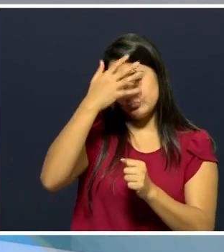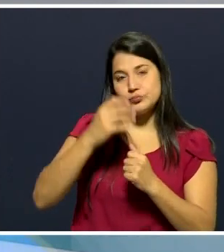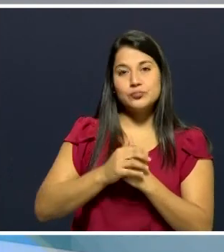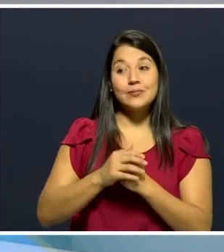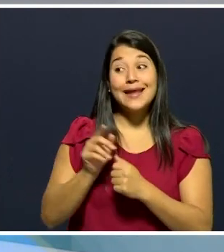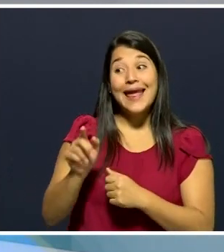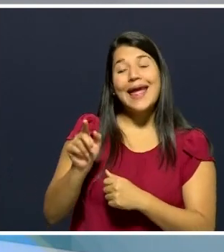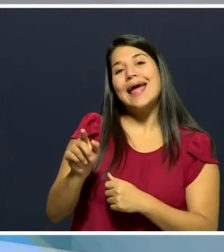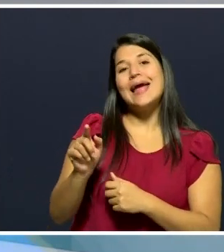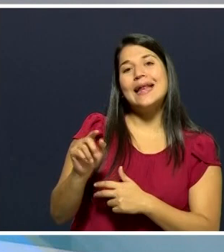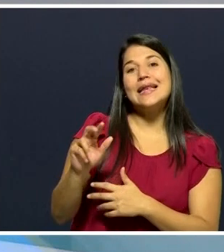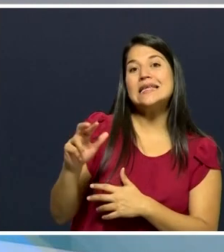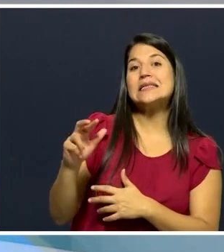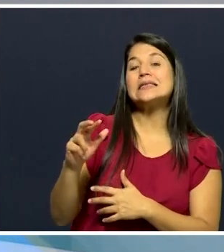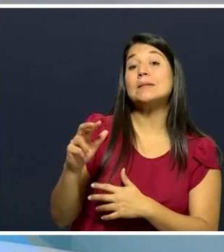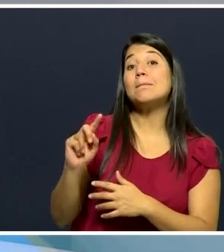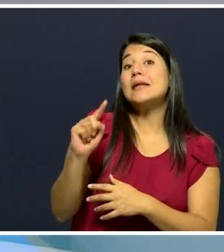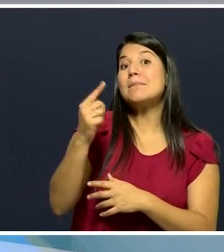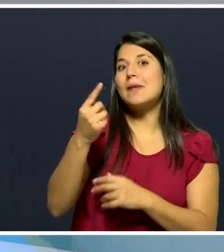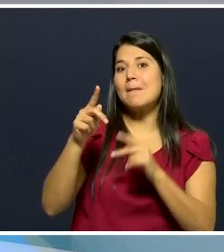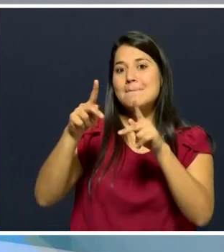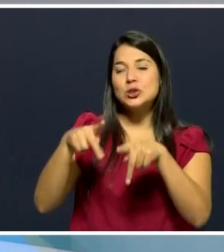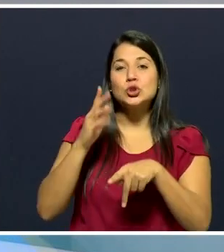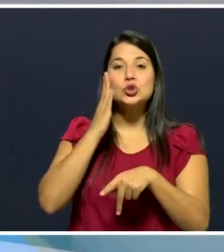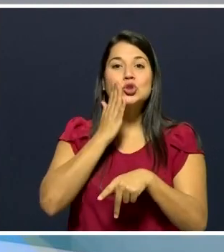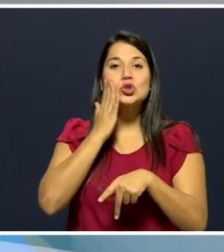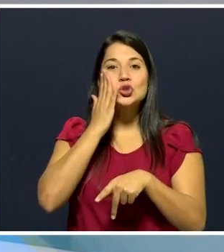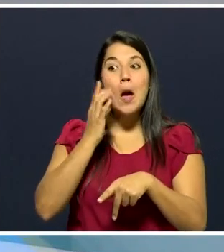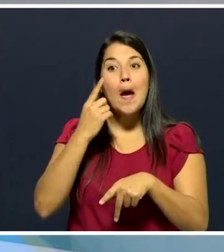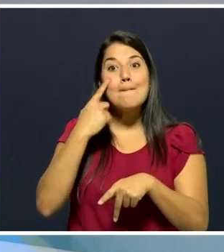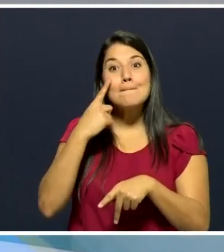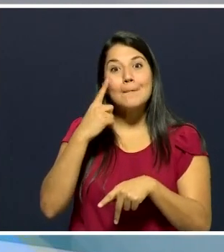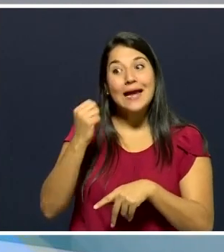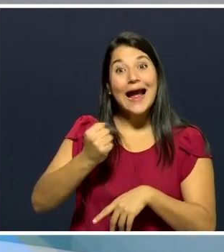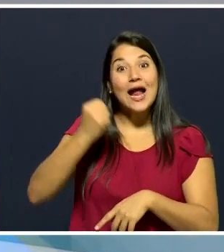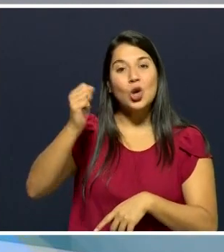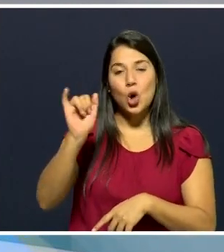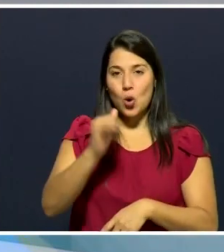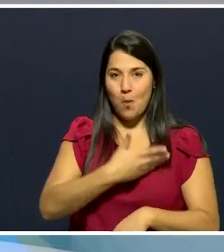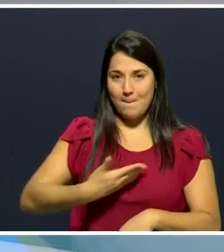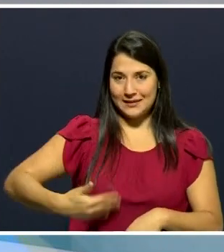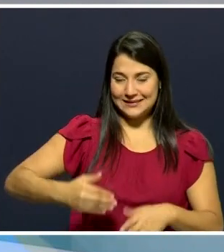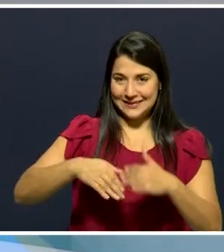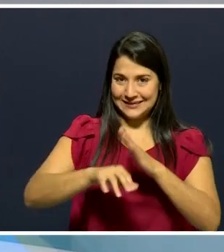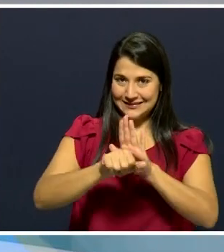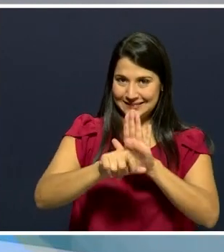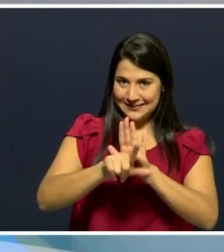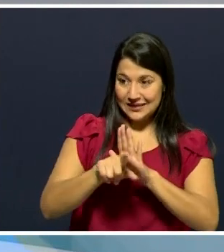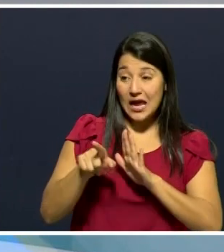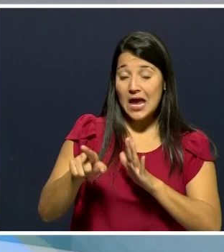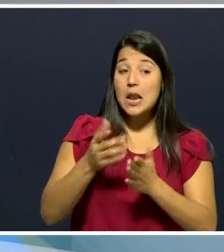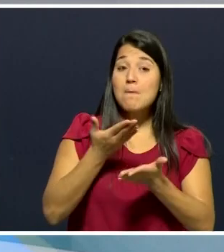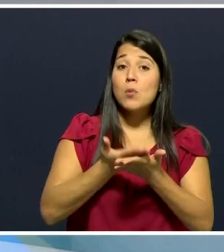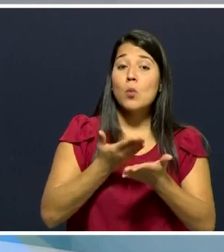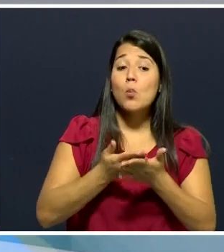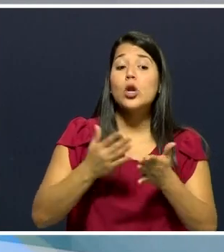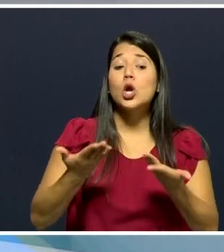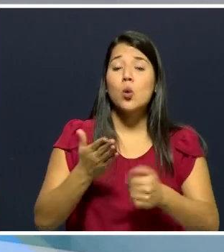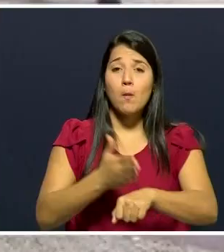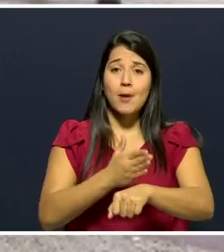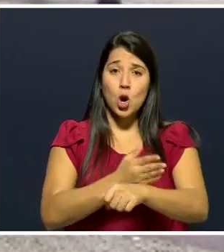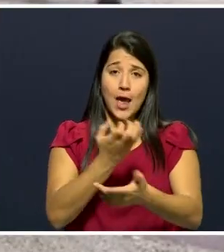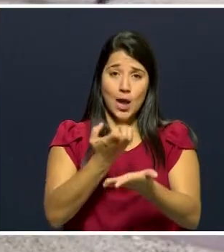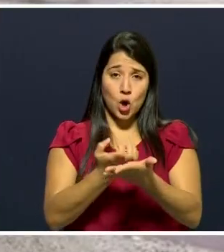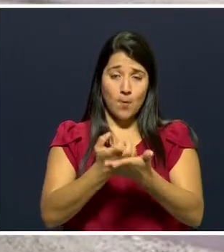Legislativa. Impulsa una agenda para la reactivación económica del país después del COVID-19.